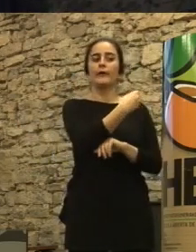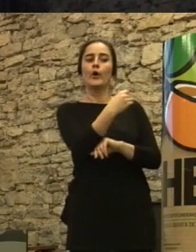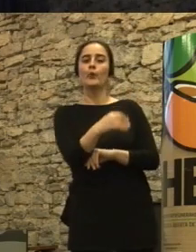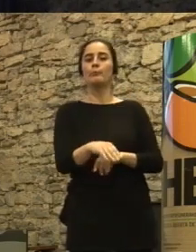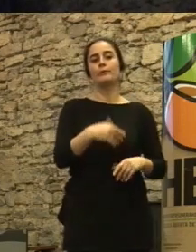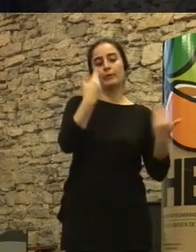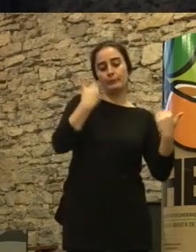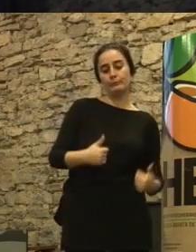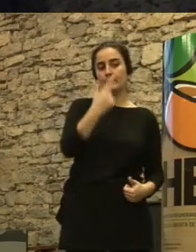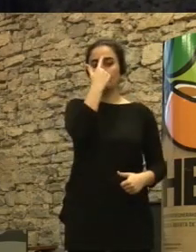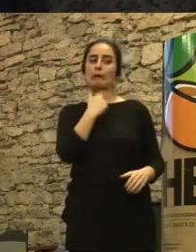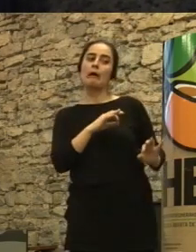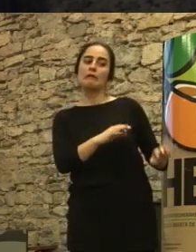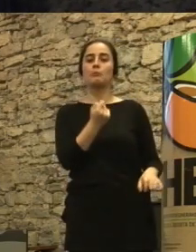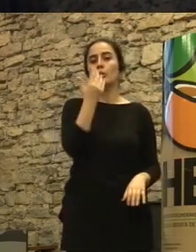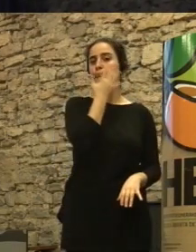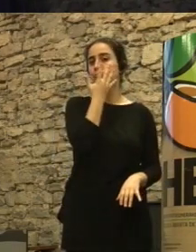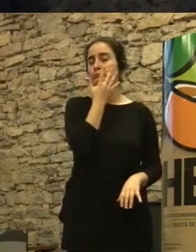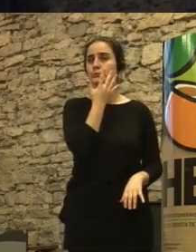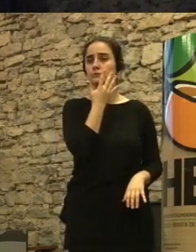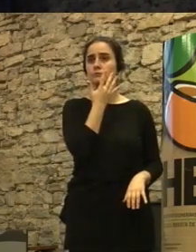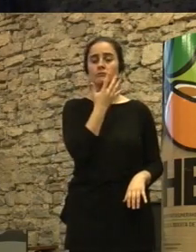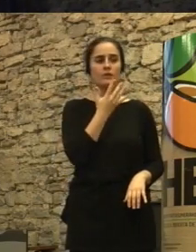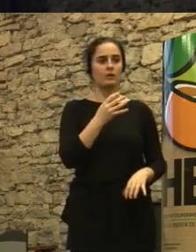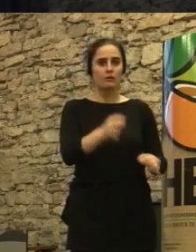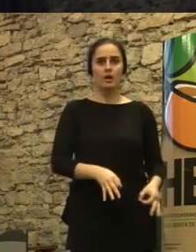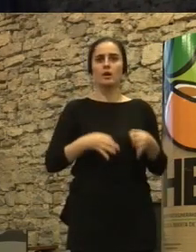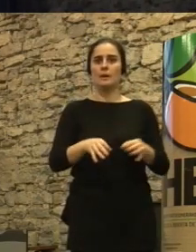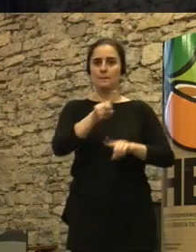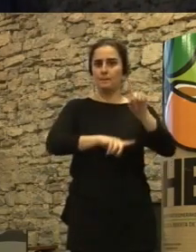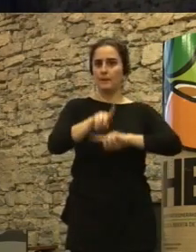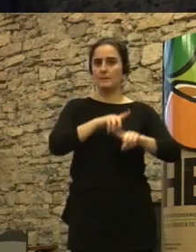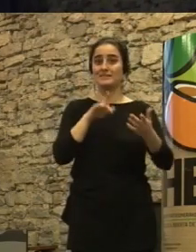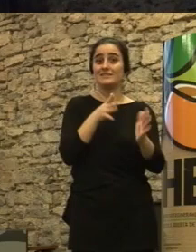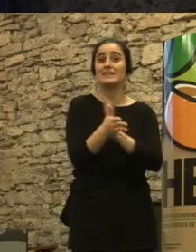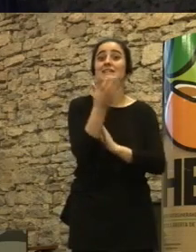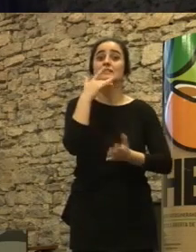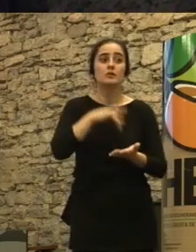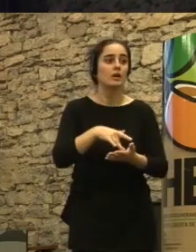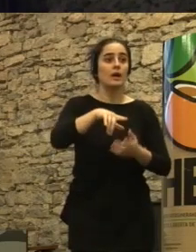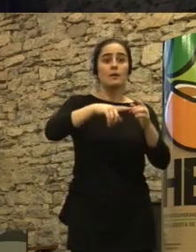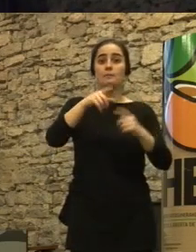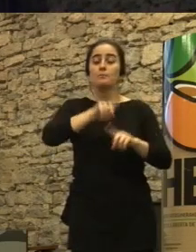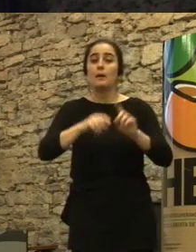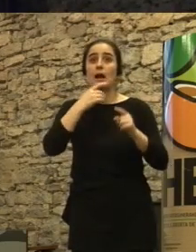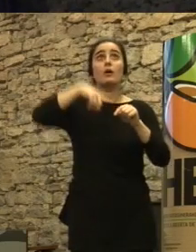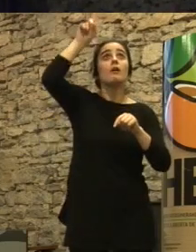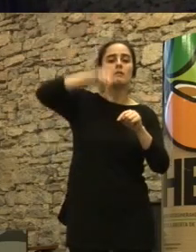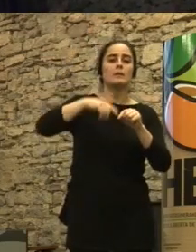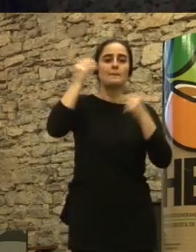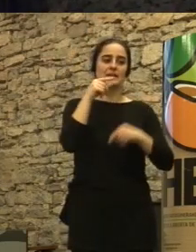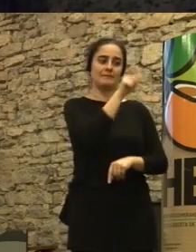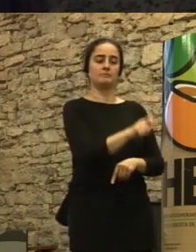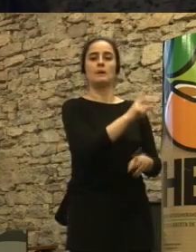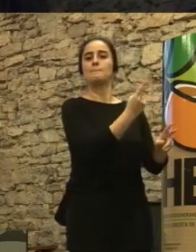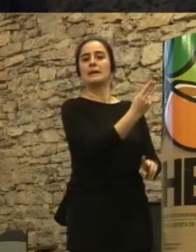cierto aspecto, de cierta onda, ¿no? Uh-huh. Y que siempre habían tenido problemas, o sea, que cada vez que pasaba algo en el edificio, pues pensaban que habían sido